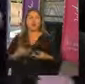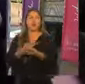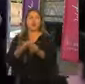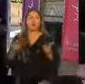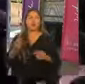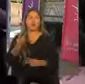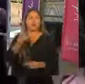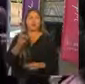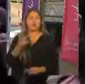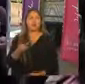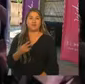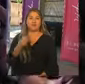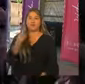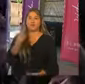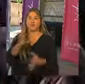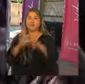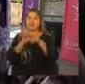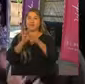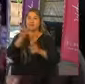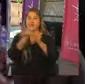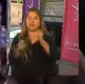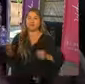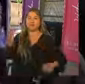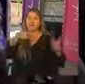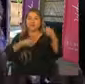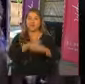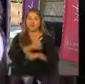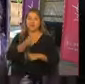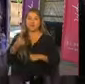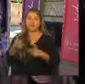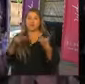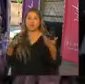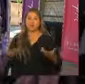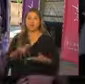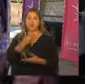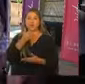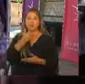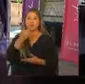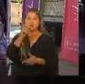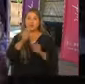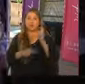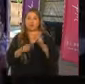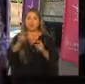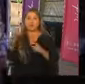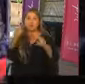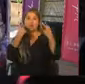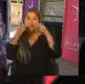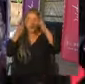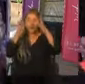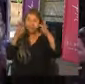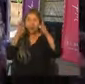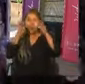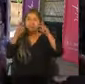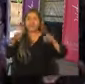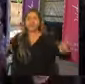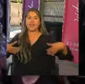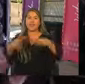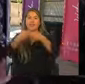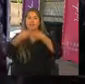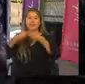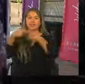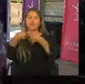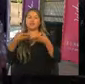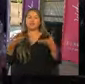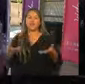2023. Agradecemos la asistencia de todas y todos los presentes, como también a quienes nos han seguido atentamente durante esta transmisión por redes